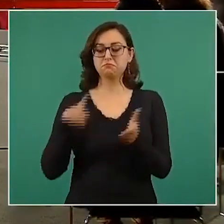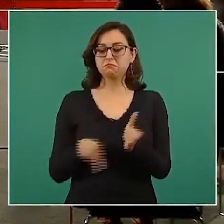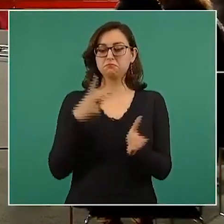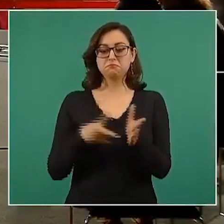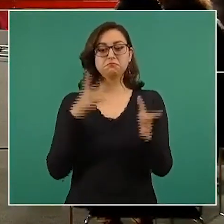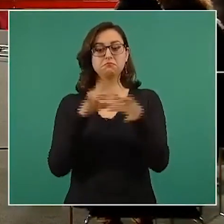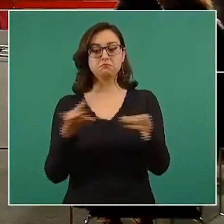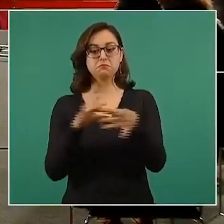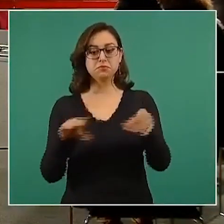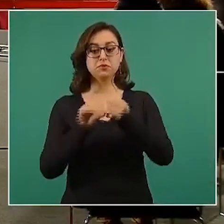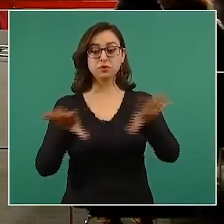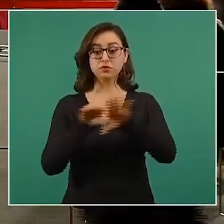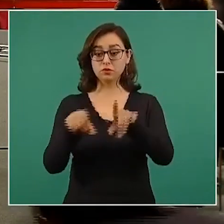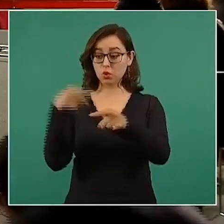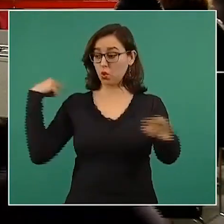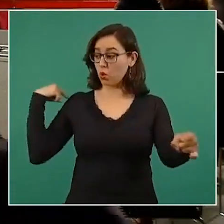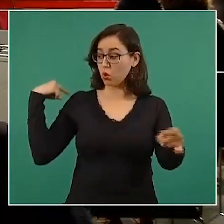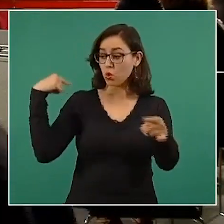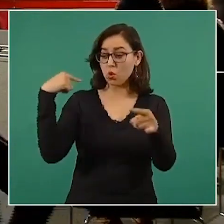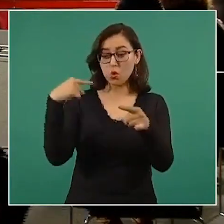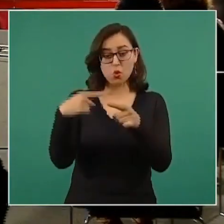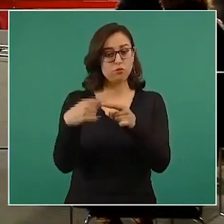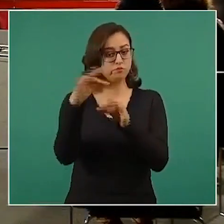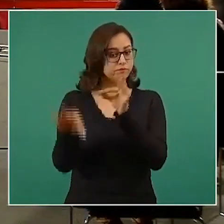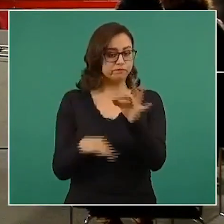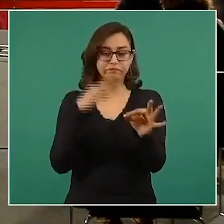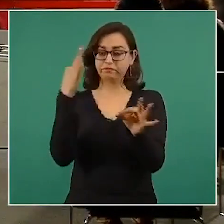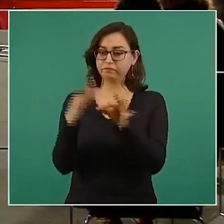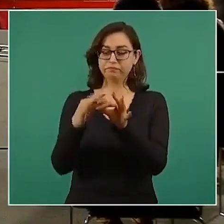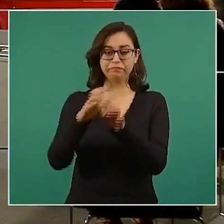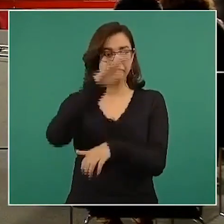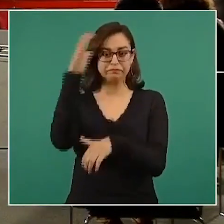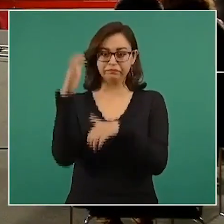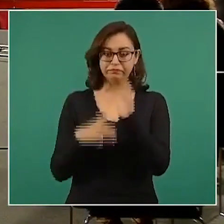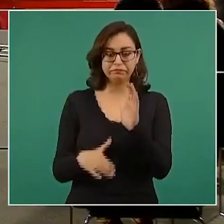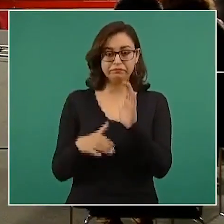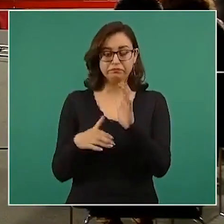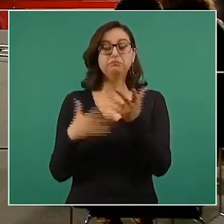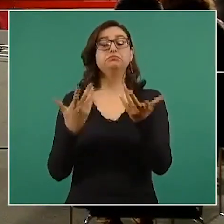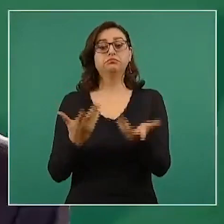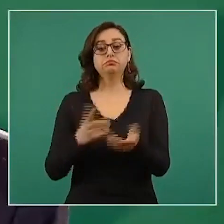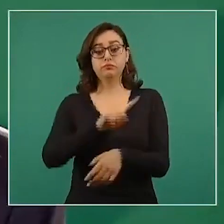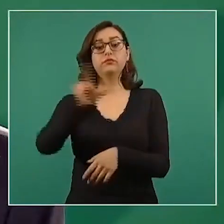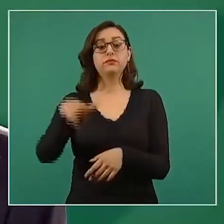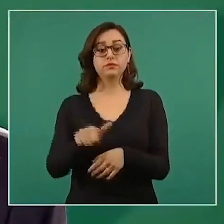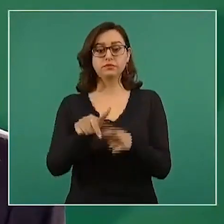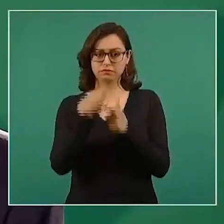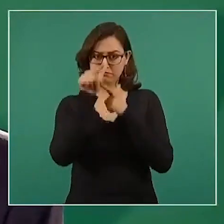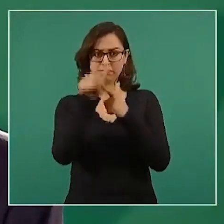un ciclo de comunicación para continuar nuestro trabajo en el monitoreo y en